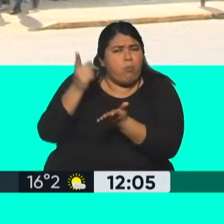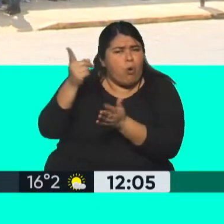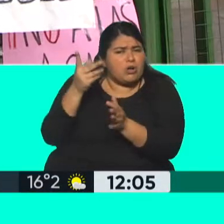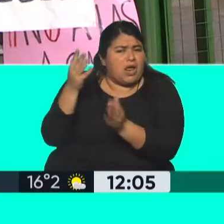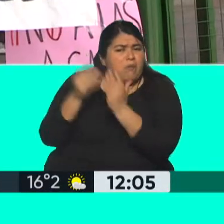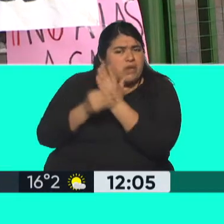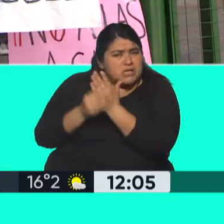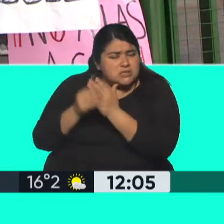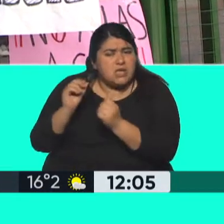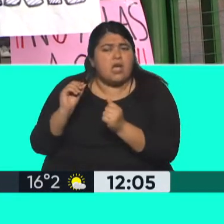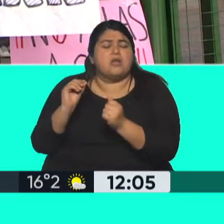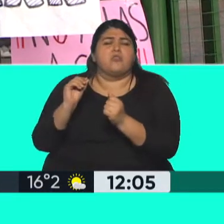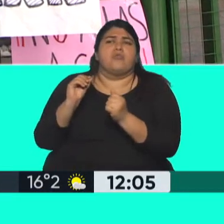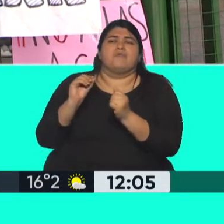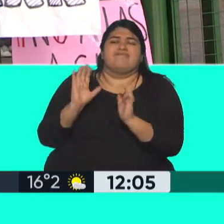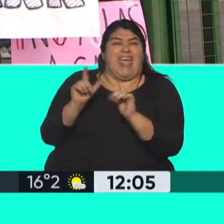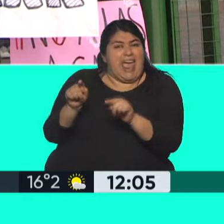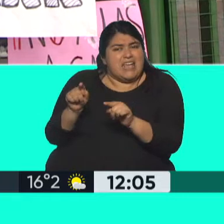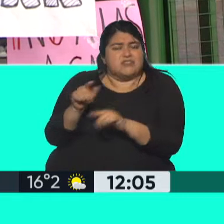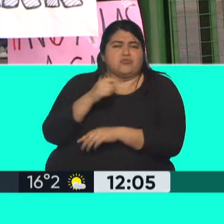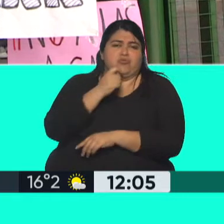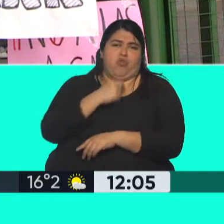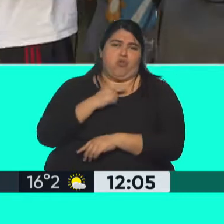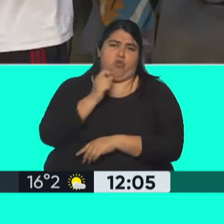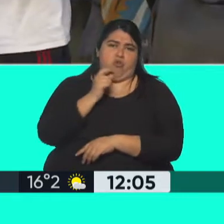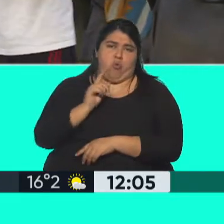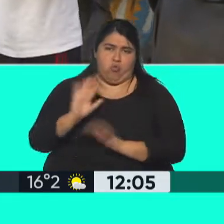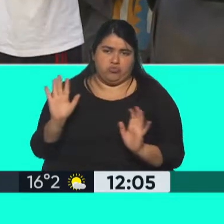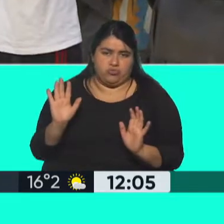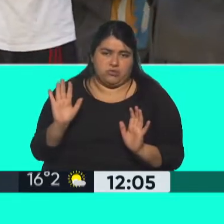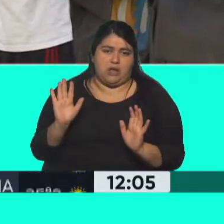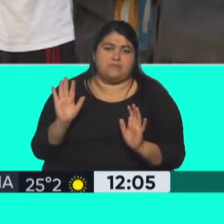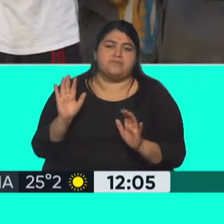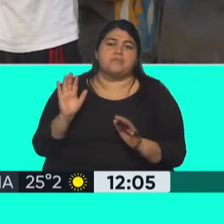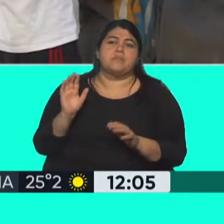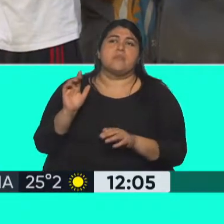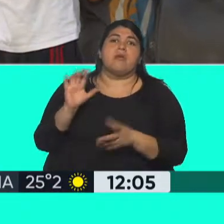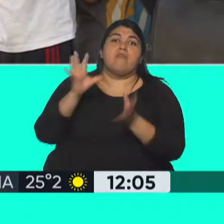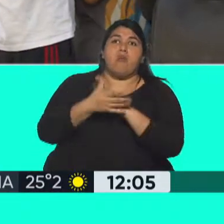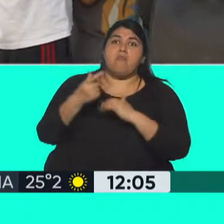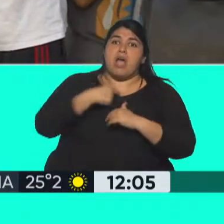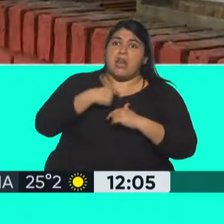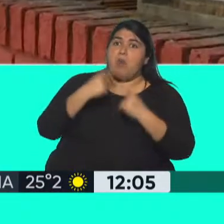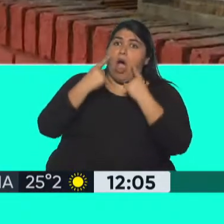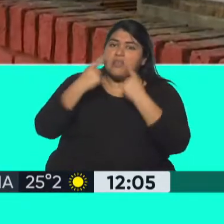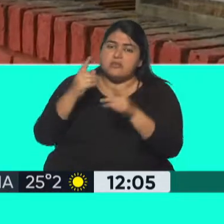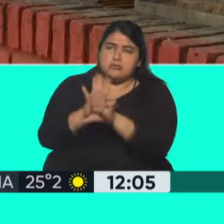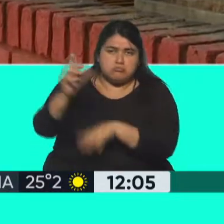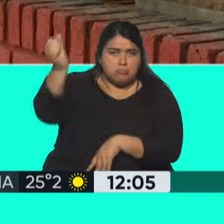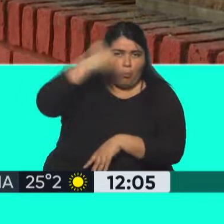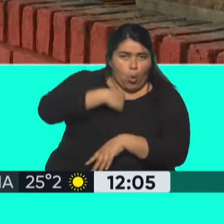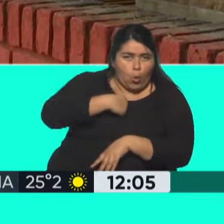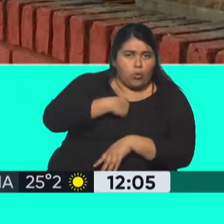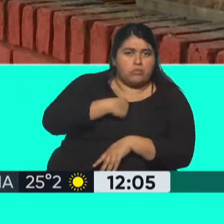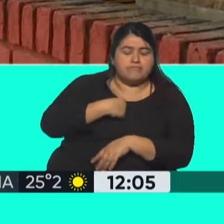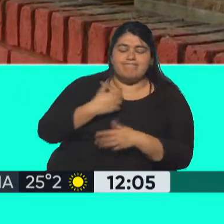condiciones que tenemos de educación, gracias al ministerio y a la poca bola, por así decirlo, que se le da a la educación pública en la